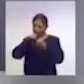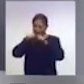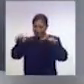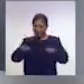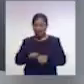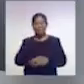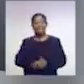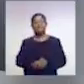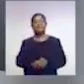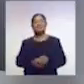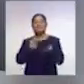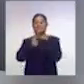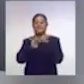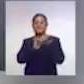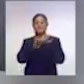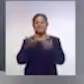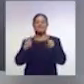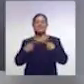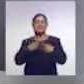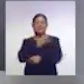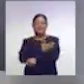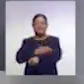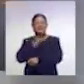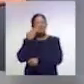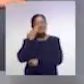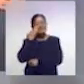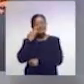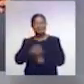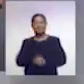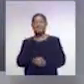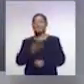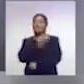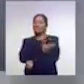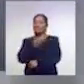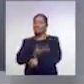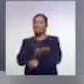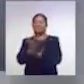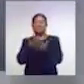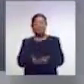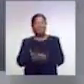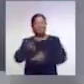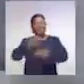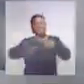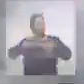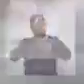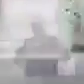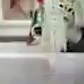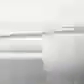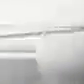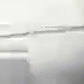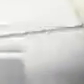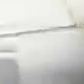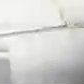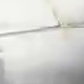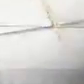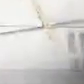igualmente. Gracias a la gente que nos acompaña en Facebook. Acompáñenos también esta breve pausa y regresamos. No se vayan.